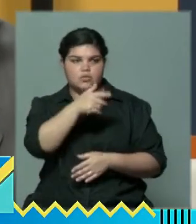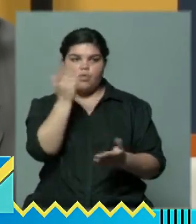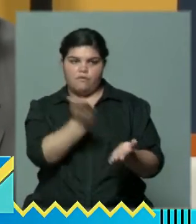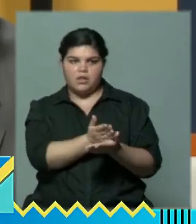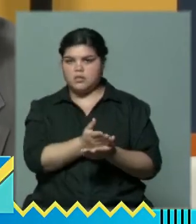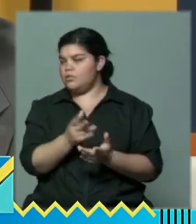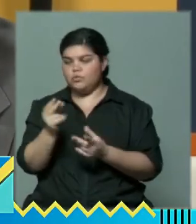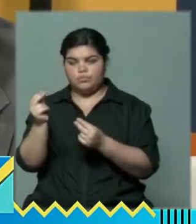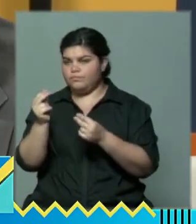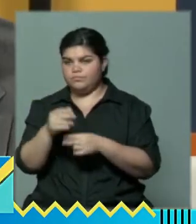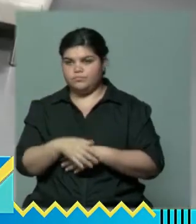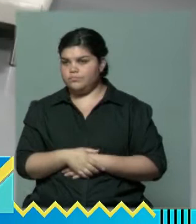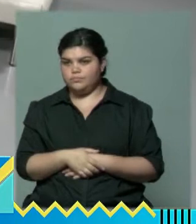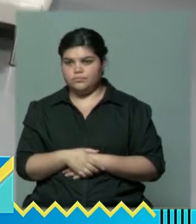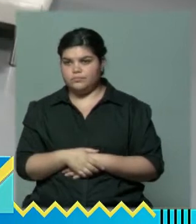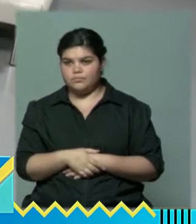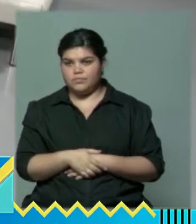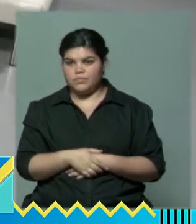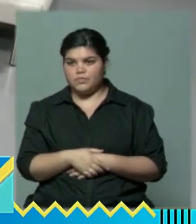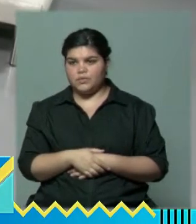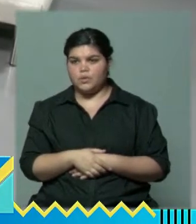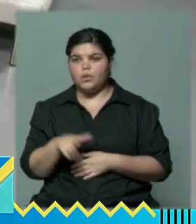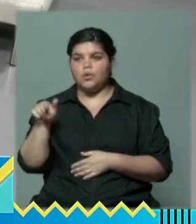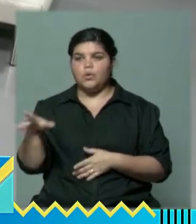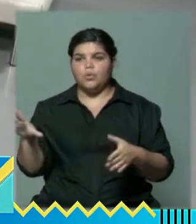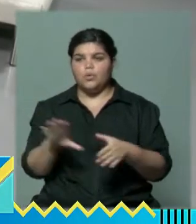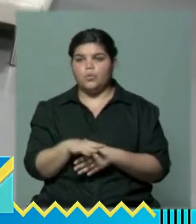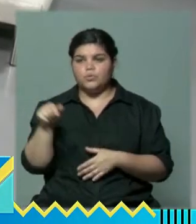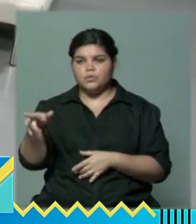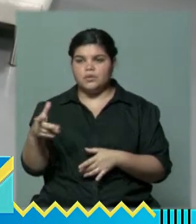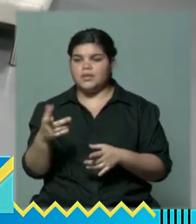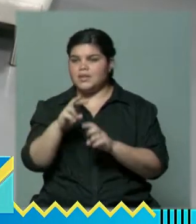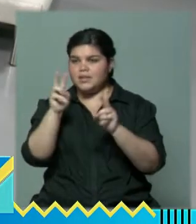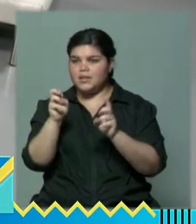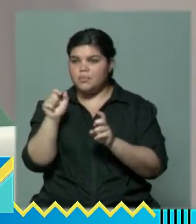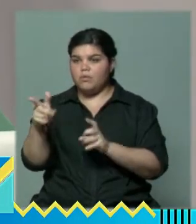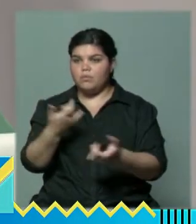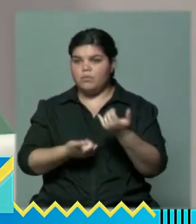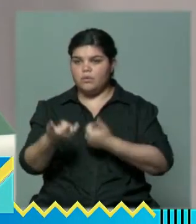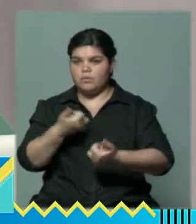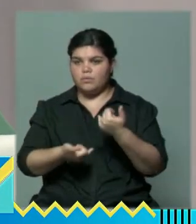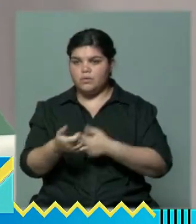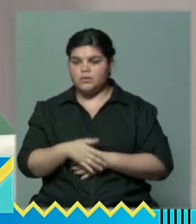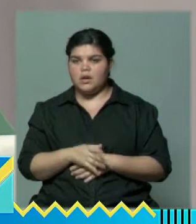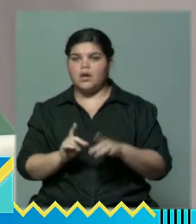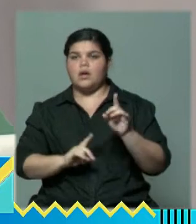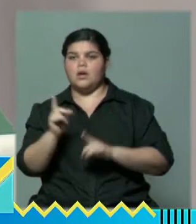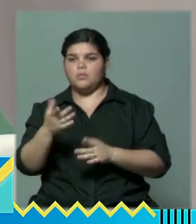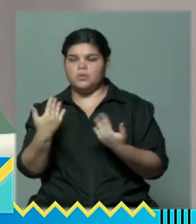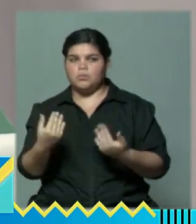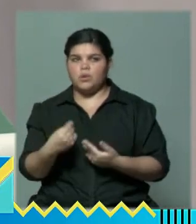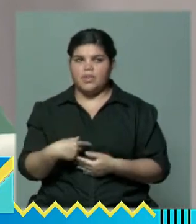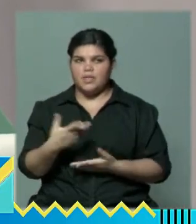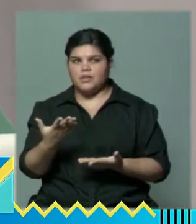Bien, así y entonces, especificado. ahí es el tema, ¿no? El vacío legal del que estamos hablando. Llega un momento en el que podemos llegar a sospechar que tal